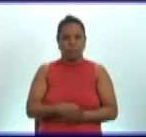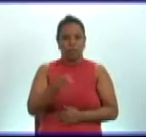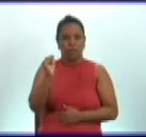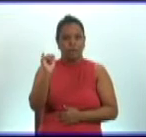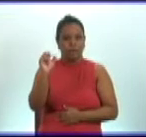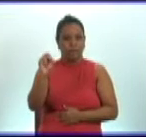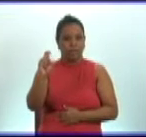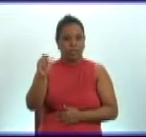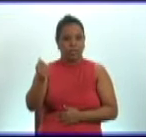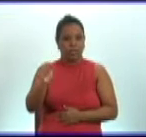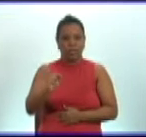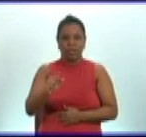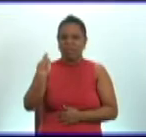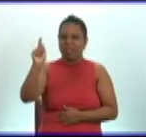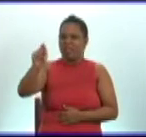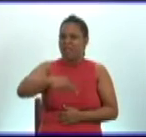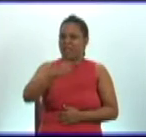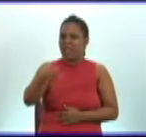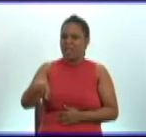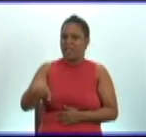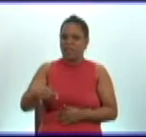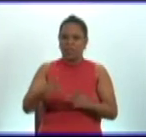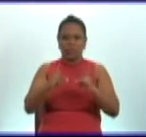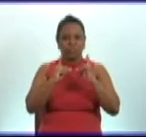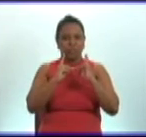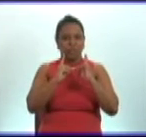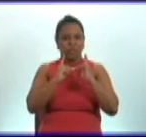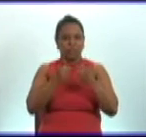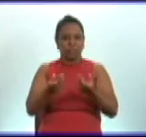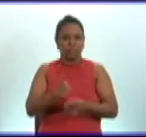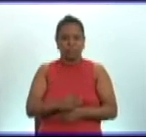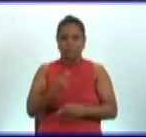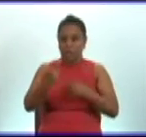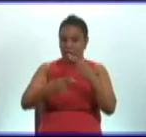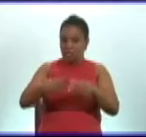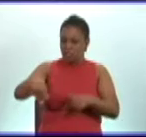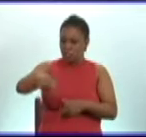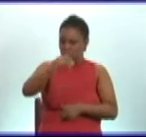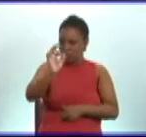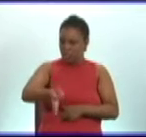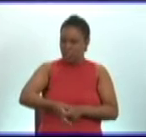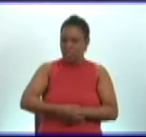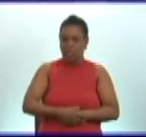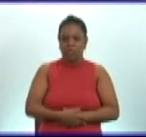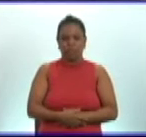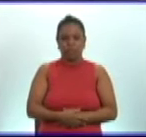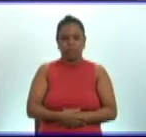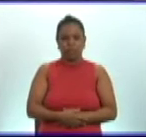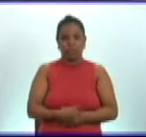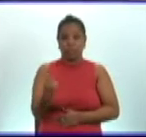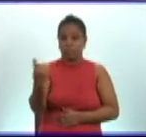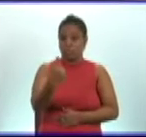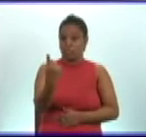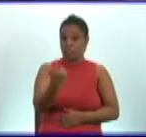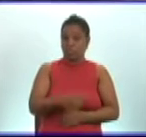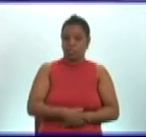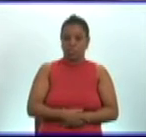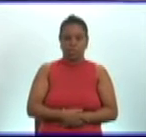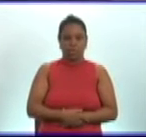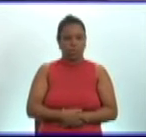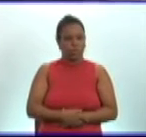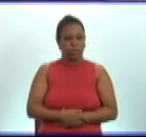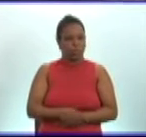¿Y las rayaduras sobre la tumba? Las hicieron ustedes, ¿no? Solas, no